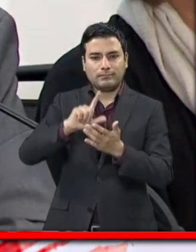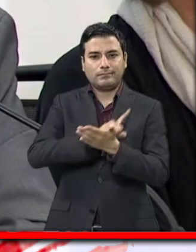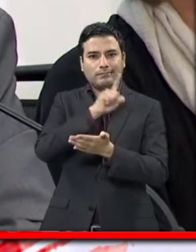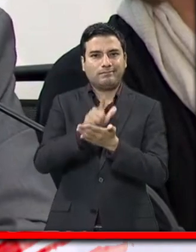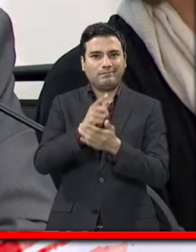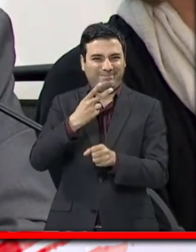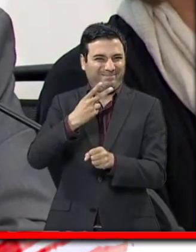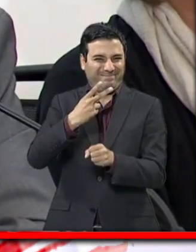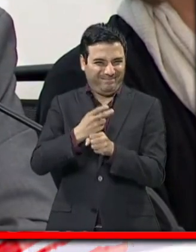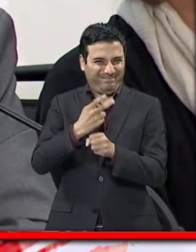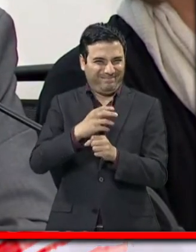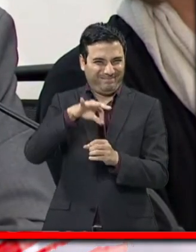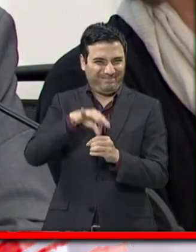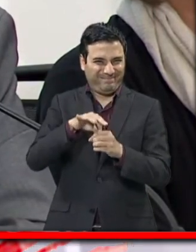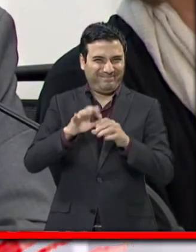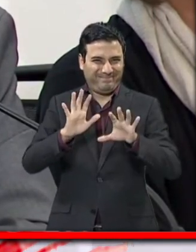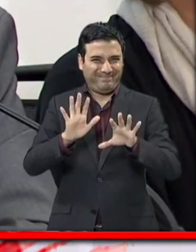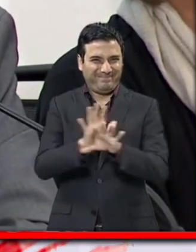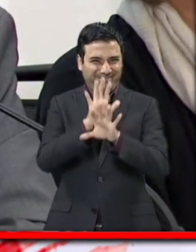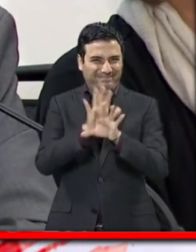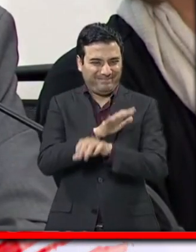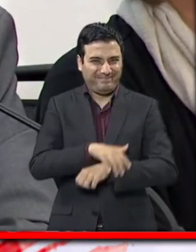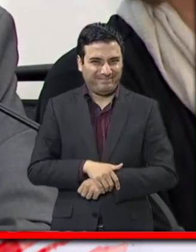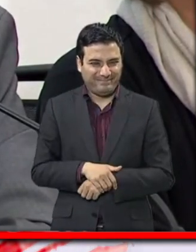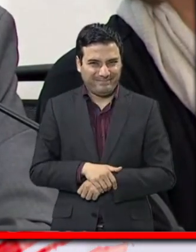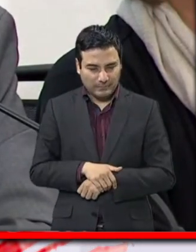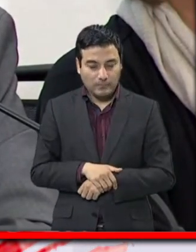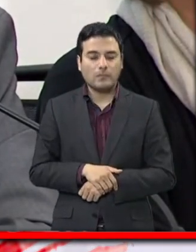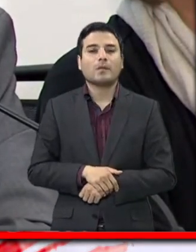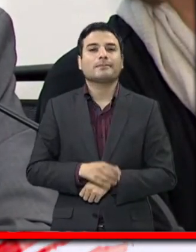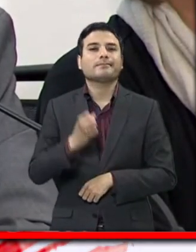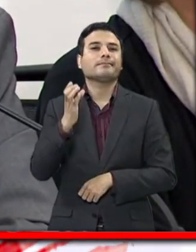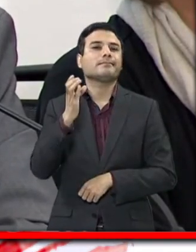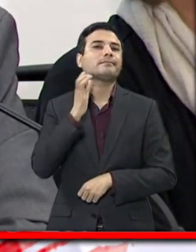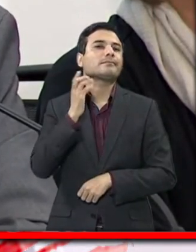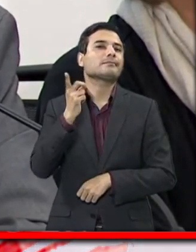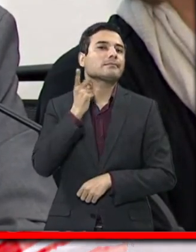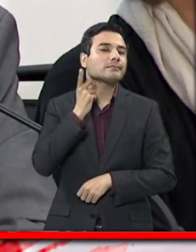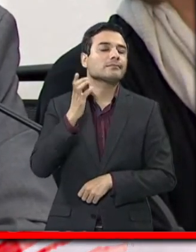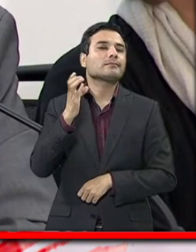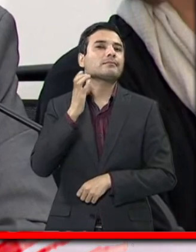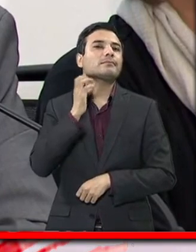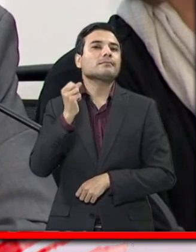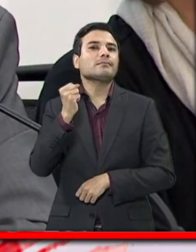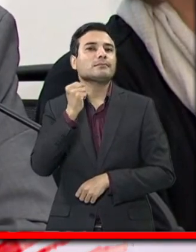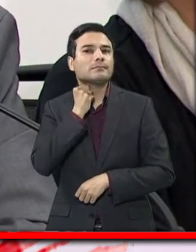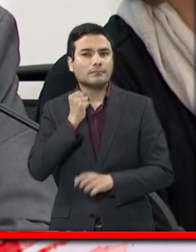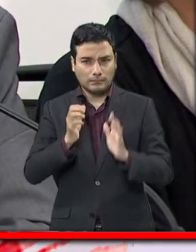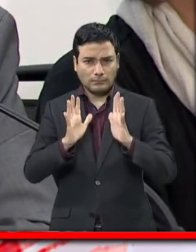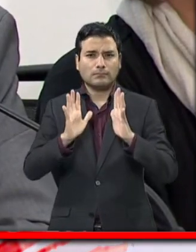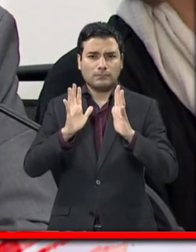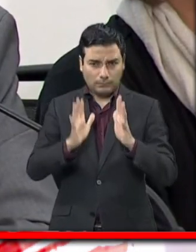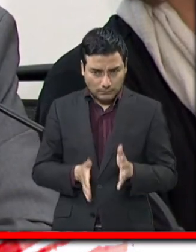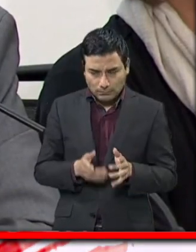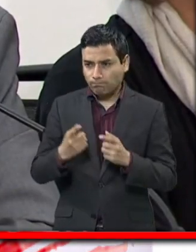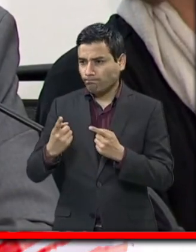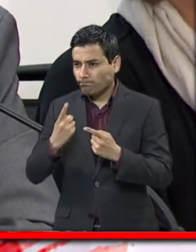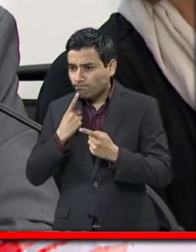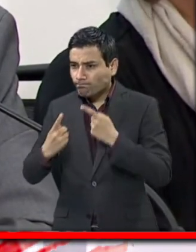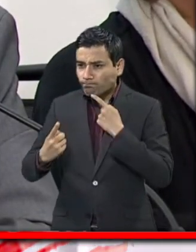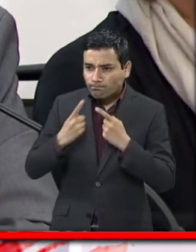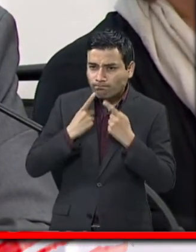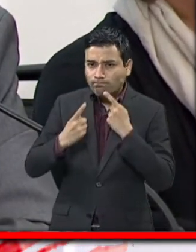secundarias en materia electoral las cámaras de diputados y de los senadores las discutieron